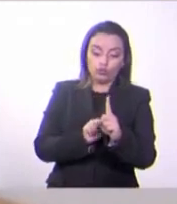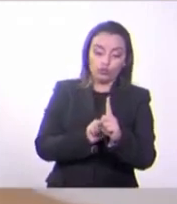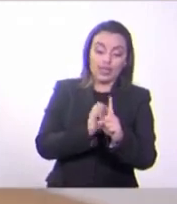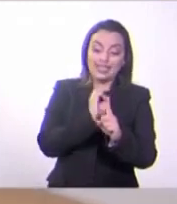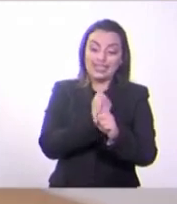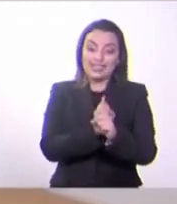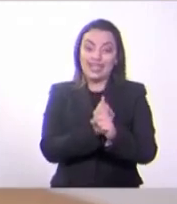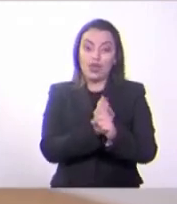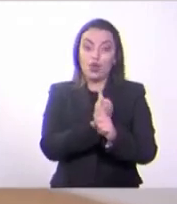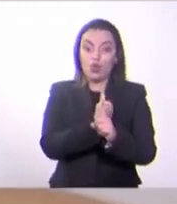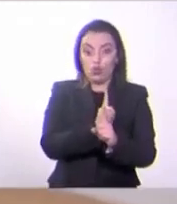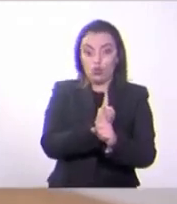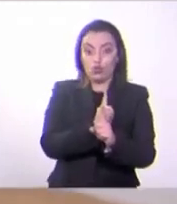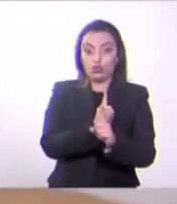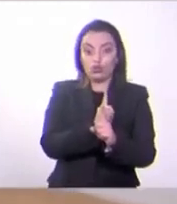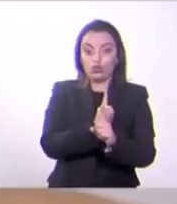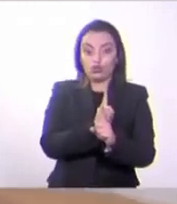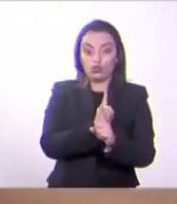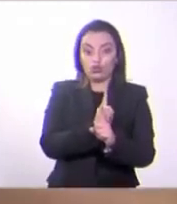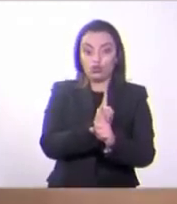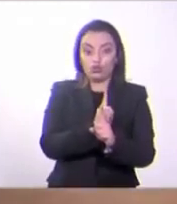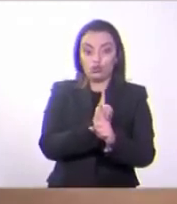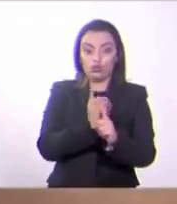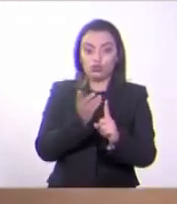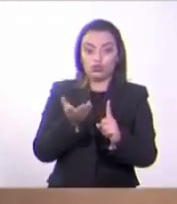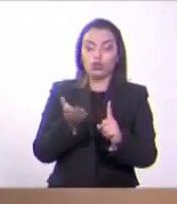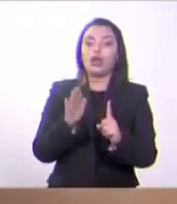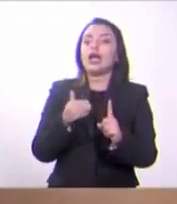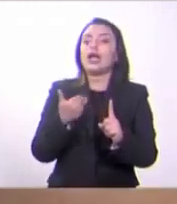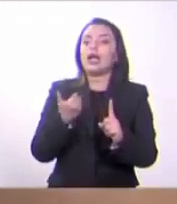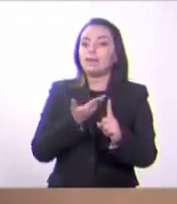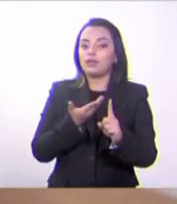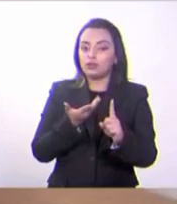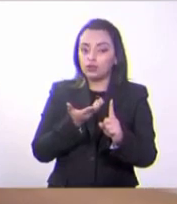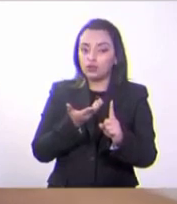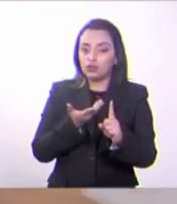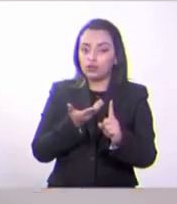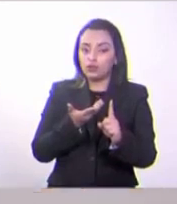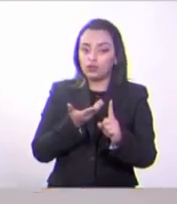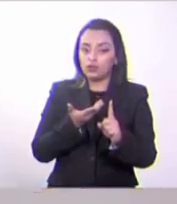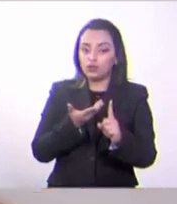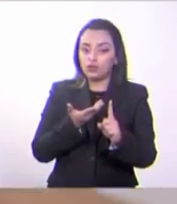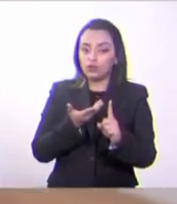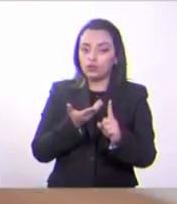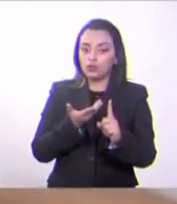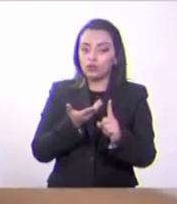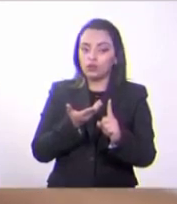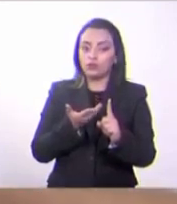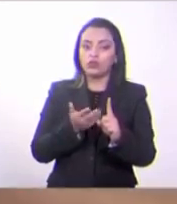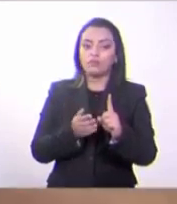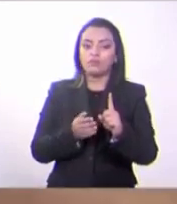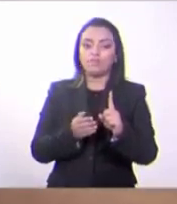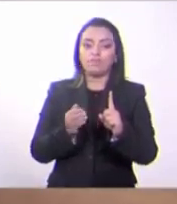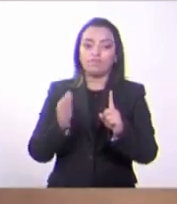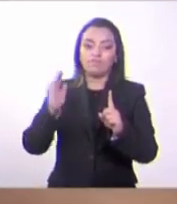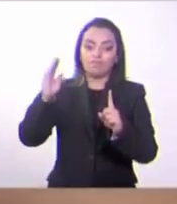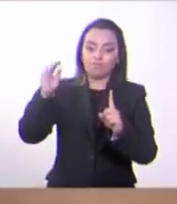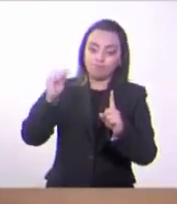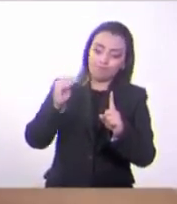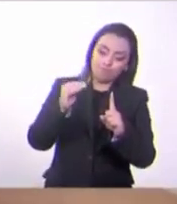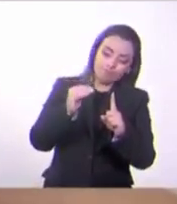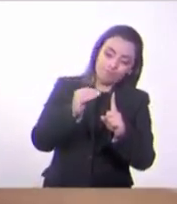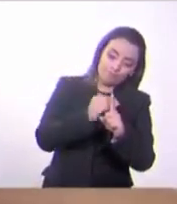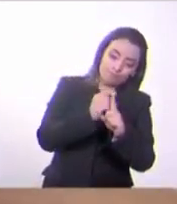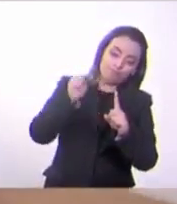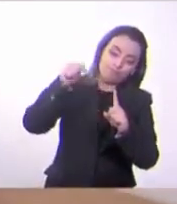0, 1. O sea que, ¿qué pasa cuando estás tomando Los valores? valores de Y también ahora van